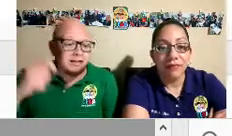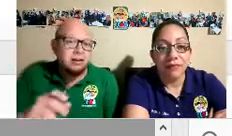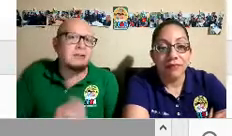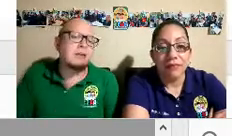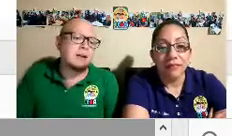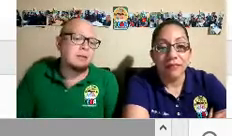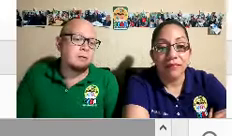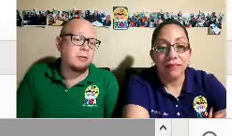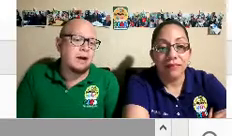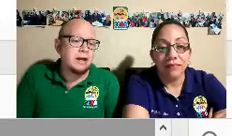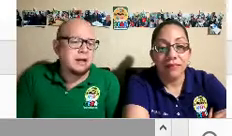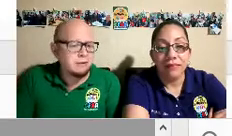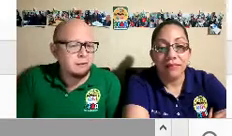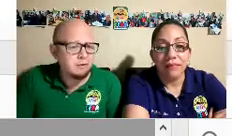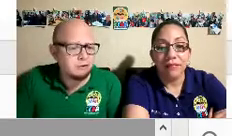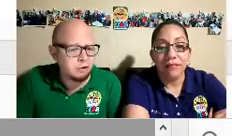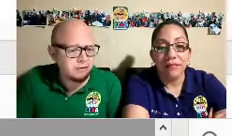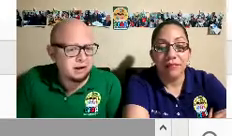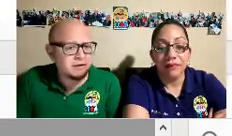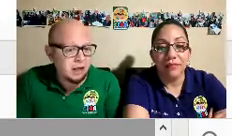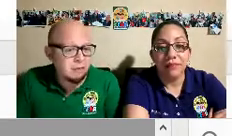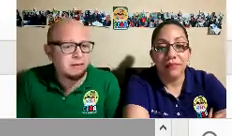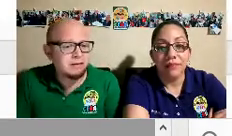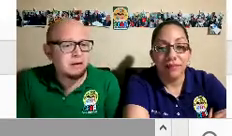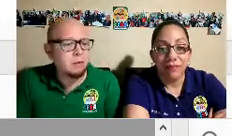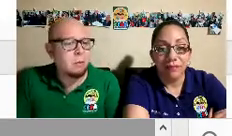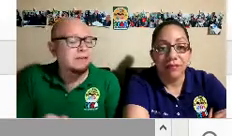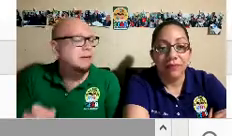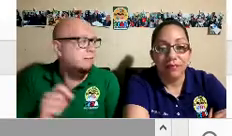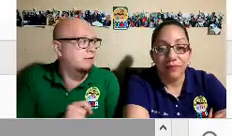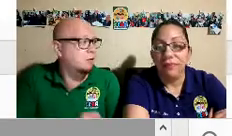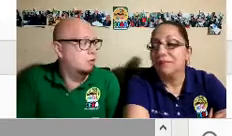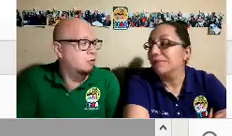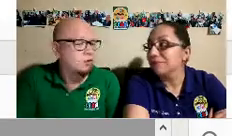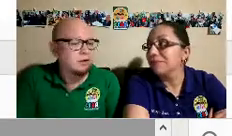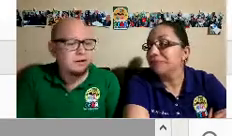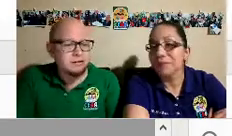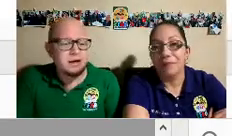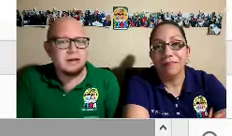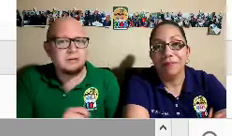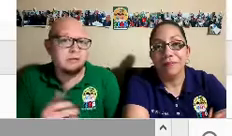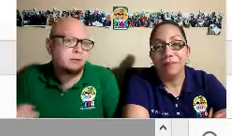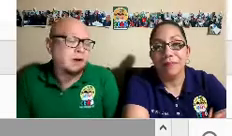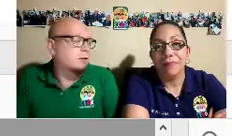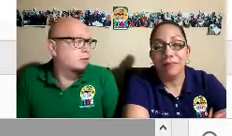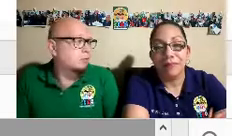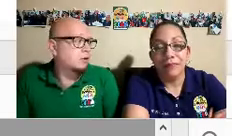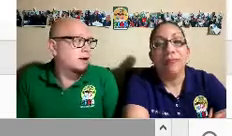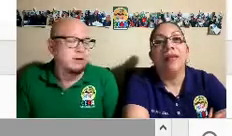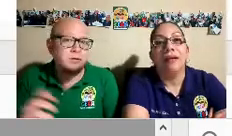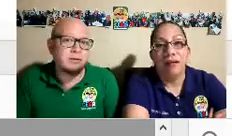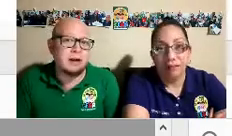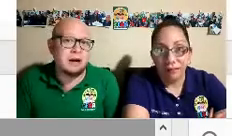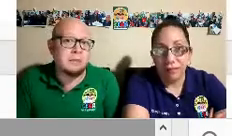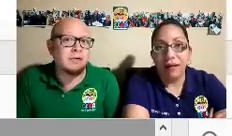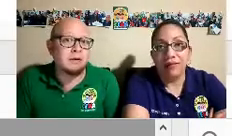Para cerrar, nos hacen la pregunta, ¿qué información de los mensajes sirve para saber cuál es el lápiz de color? ¿Sale? Entonces, pues la longitud. La